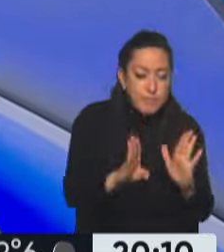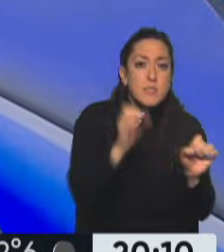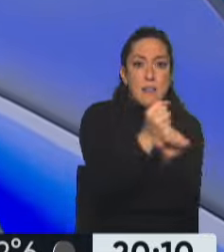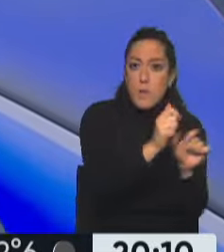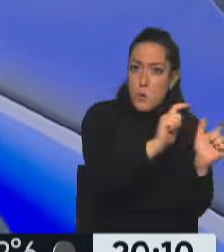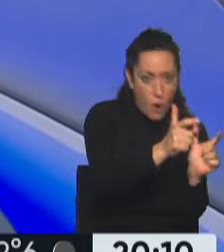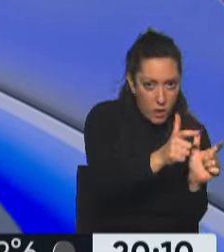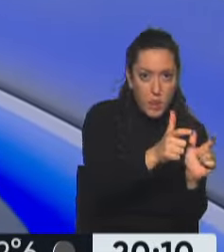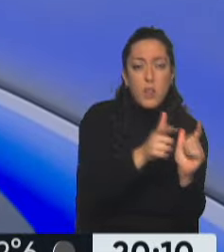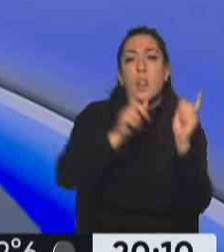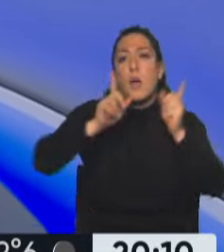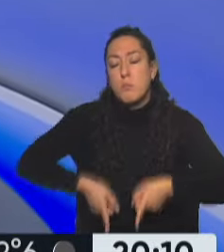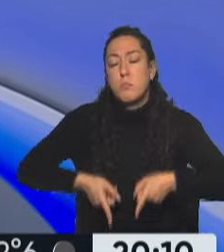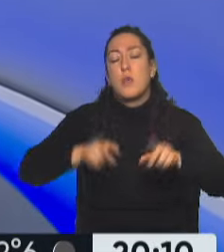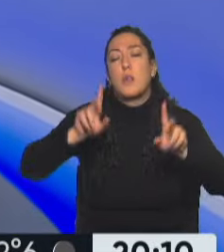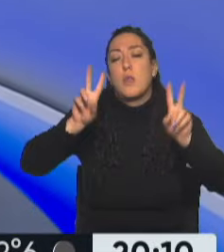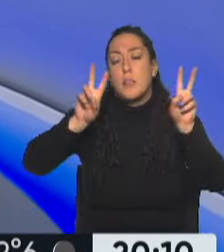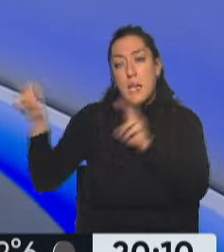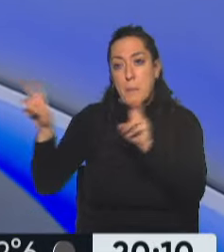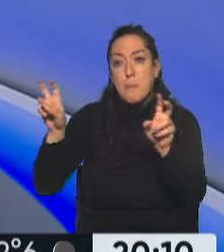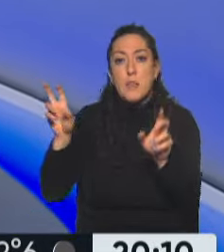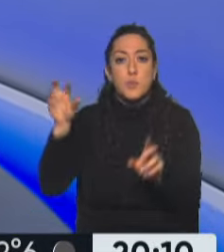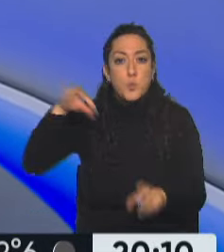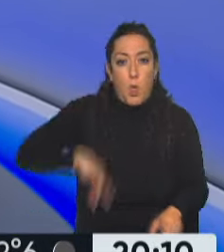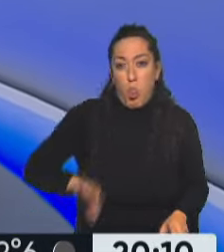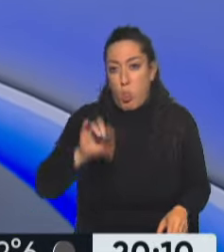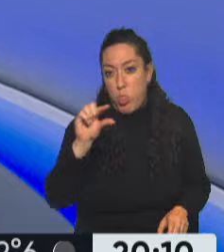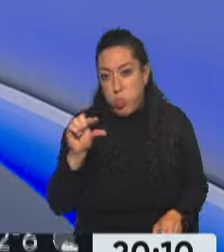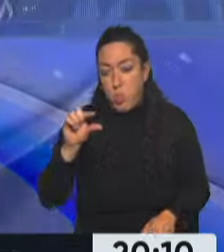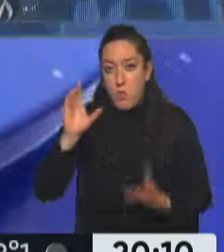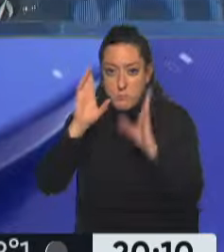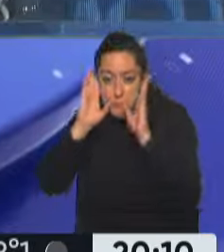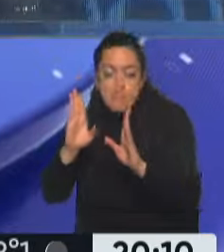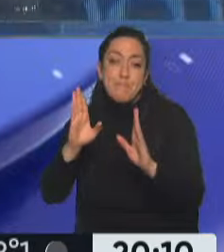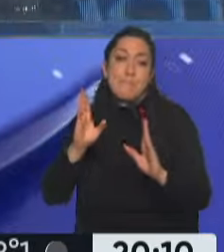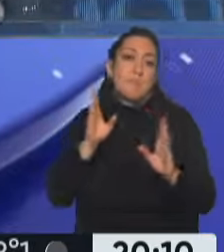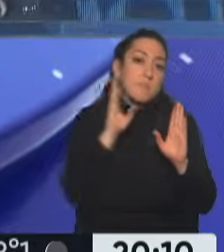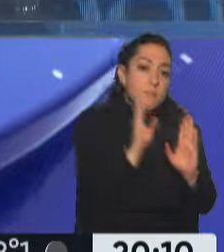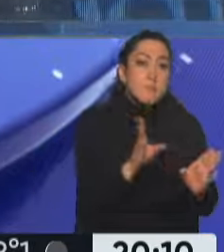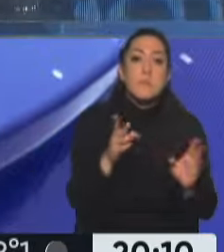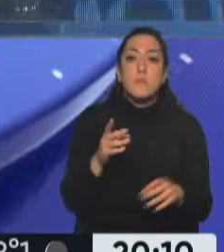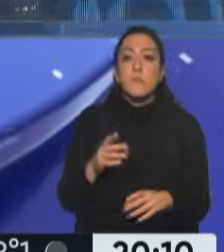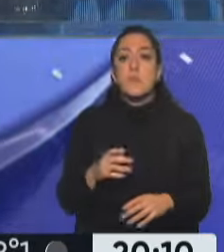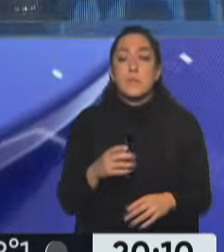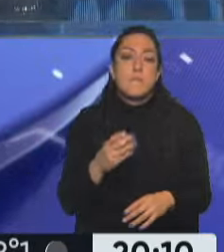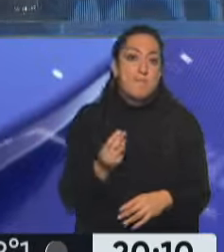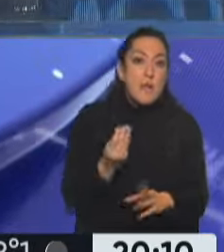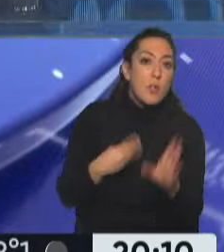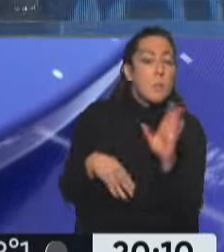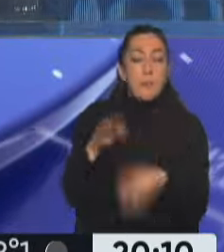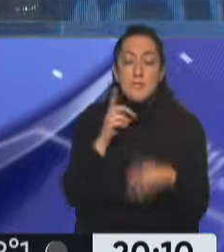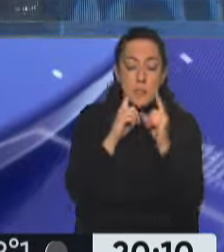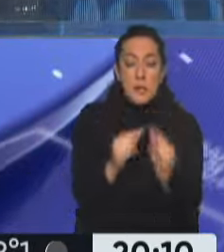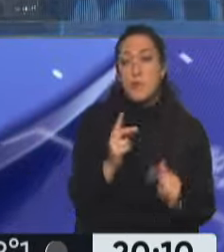desocupación y en los bajos ingresos, o sea, los dos miedos se dividen en esos dos